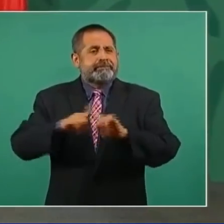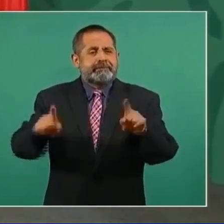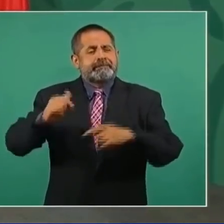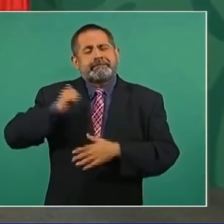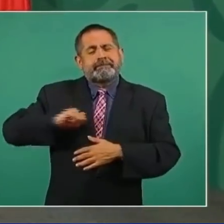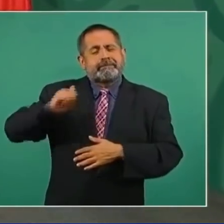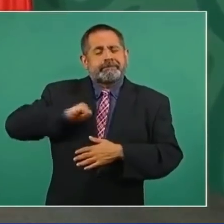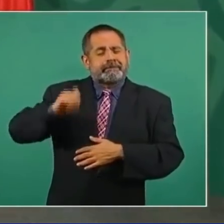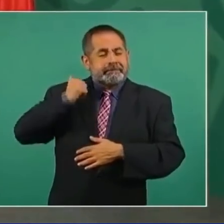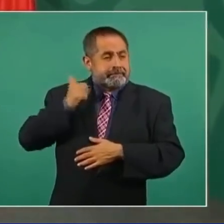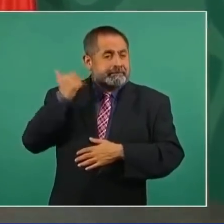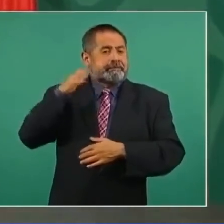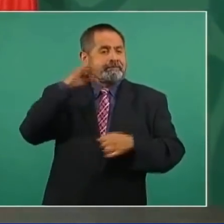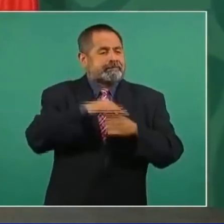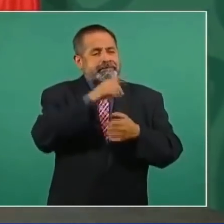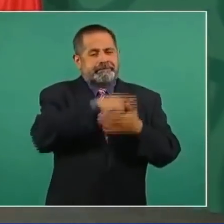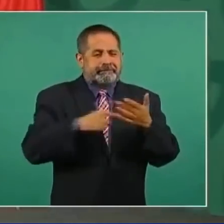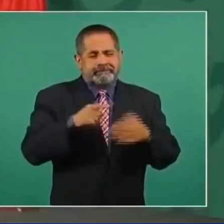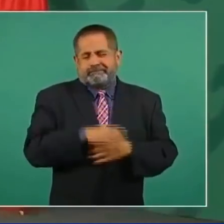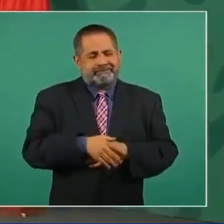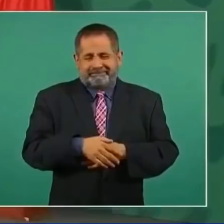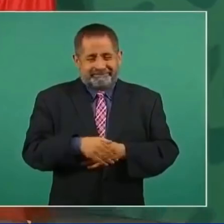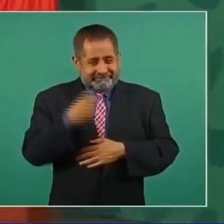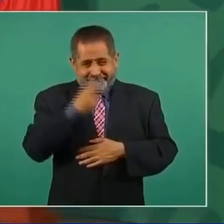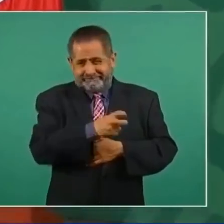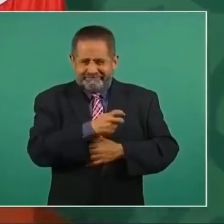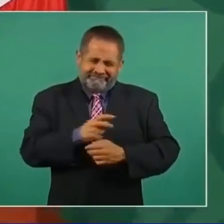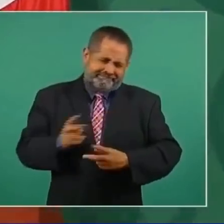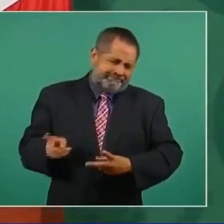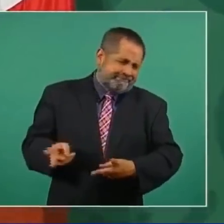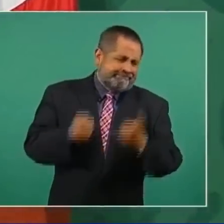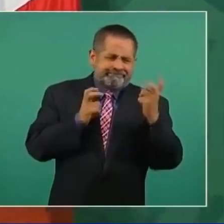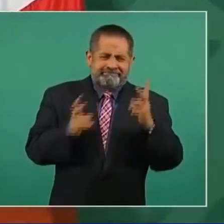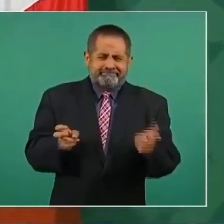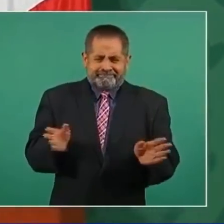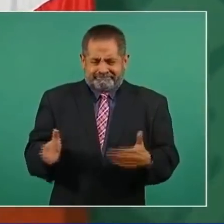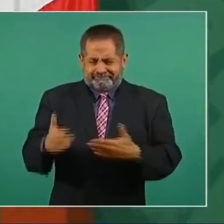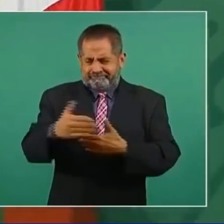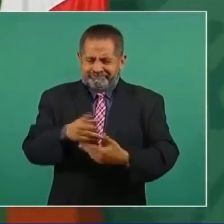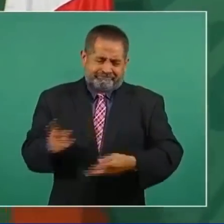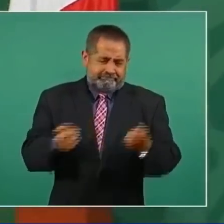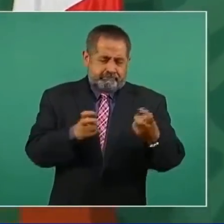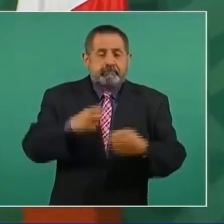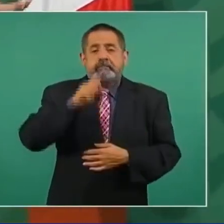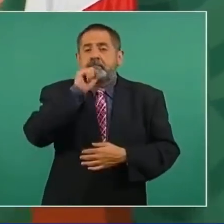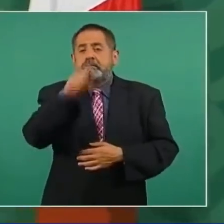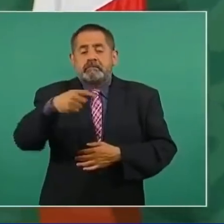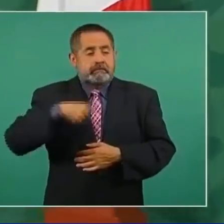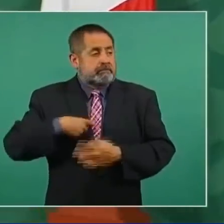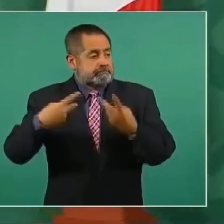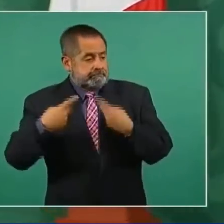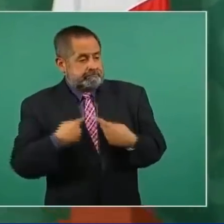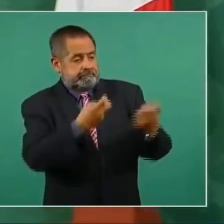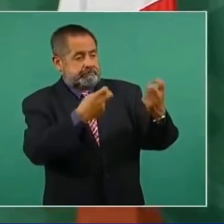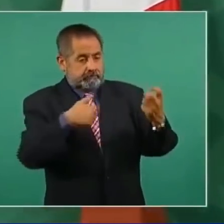Conservador. Esos se robaban las urnas, bueno, nos robaron a nosotros hasta la